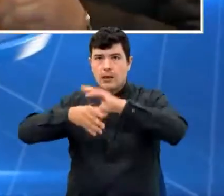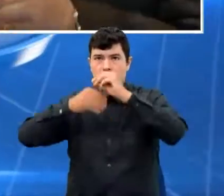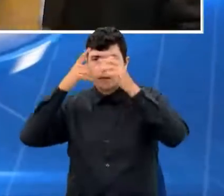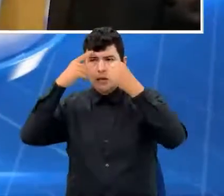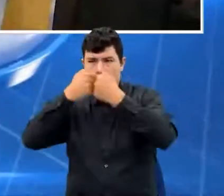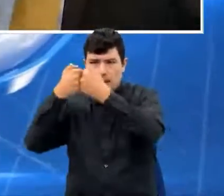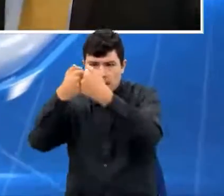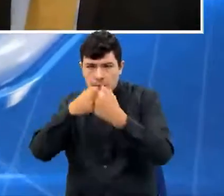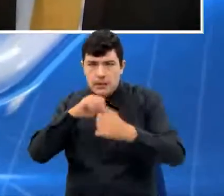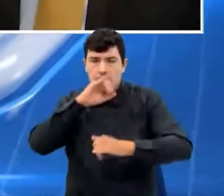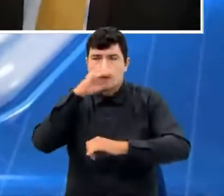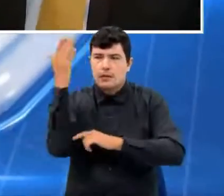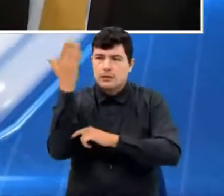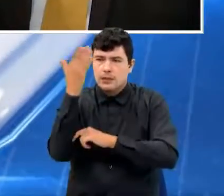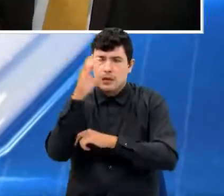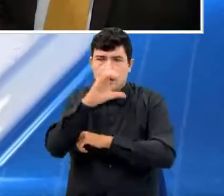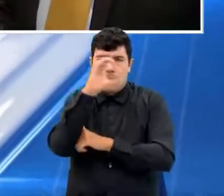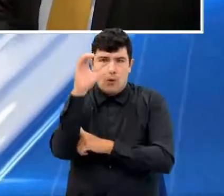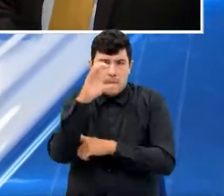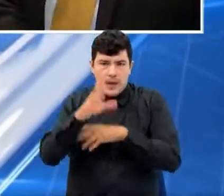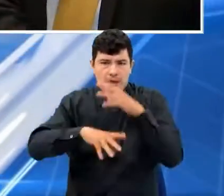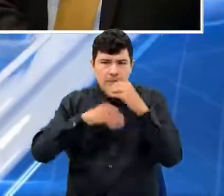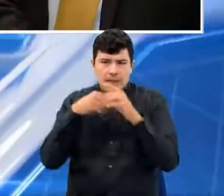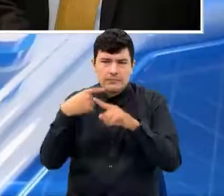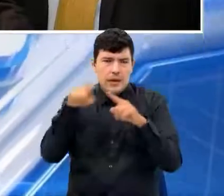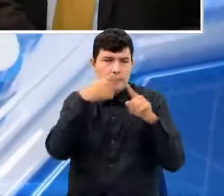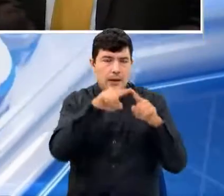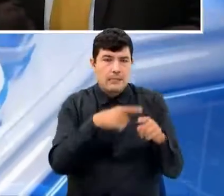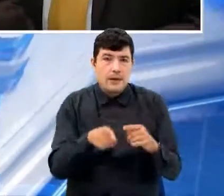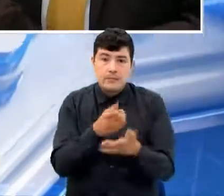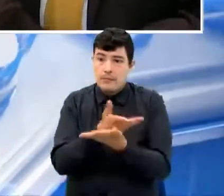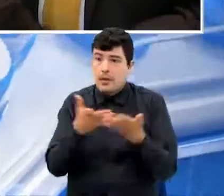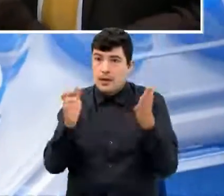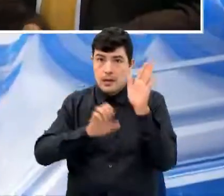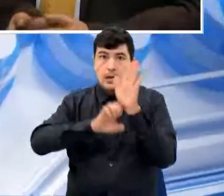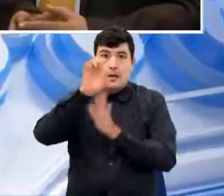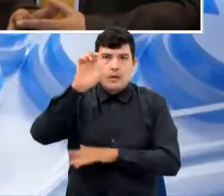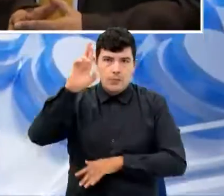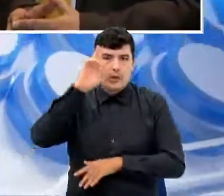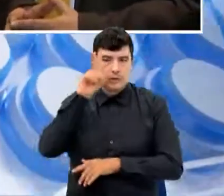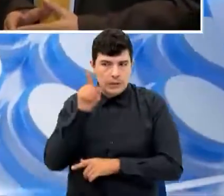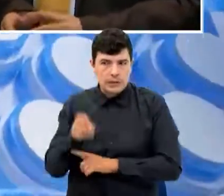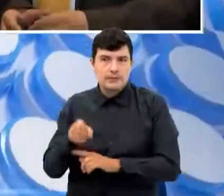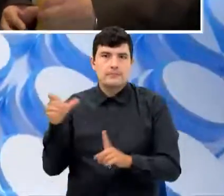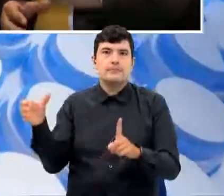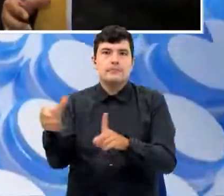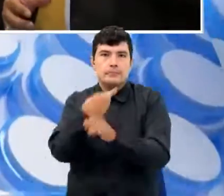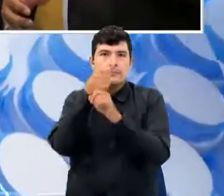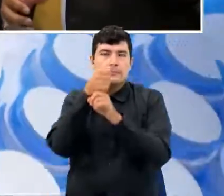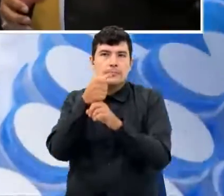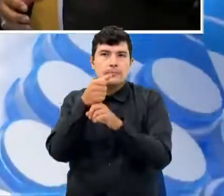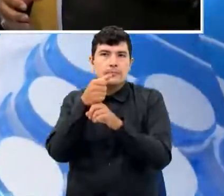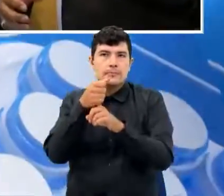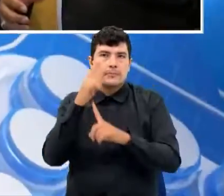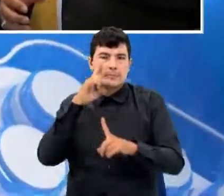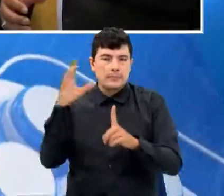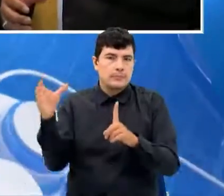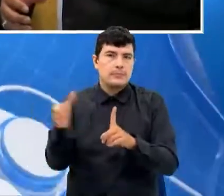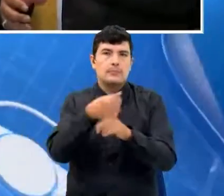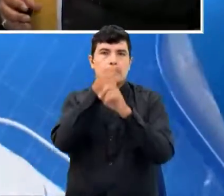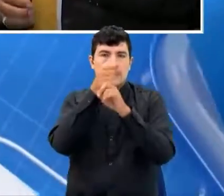cine colombiano, todo esto ha sido un hit y un éxito, y como tal pues se logró precisamente